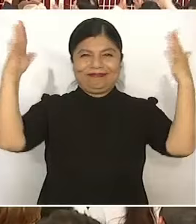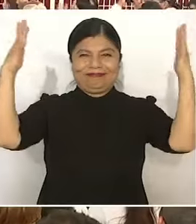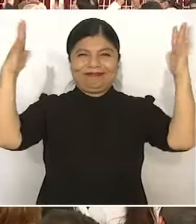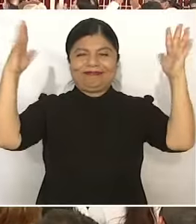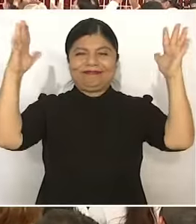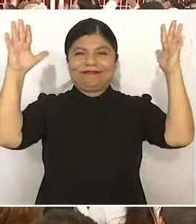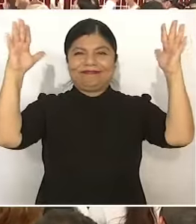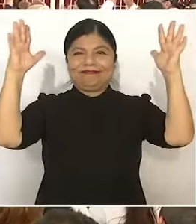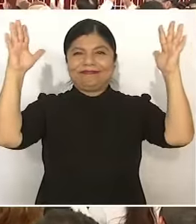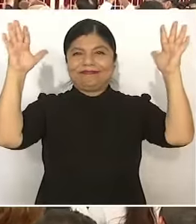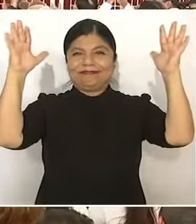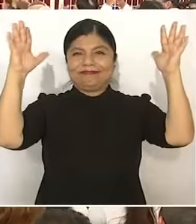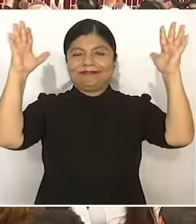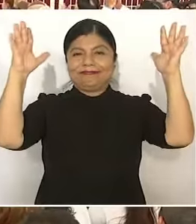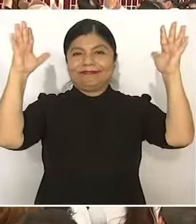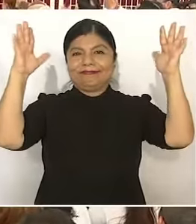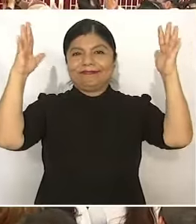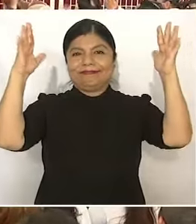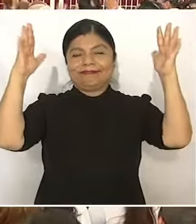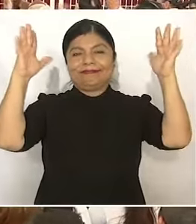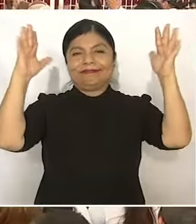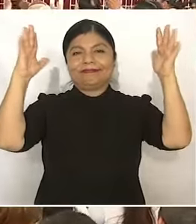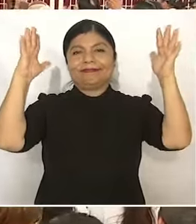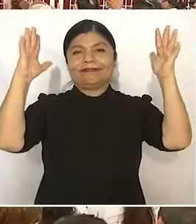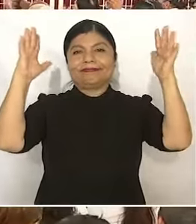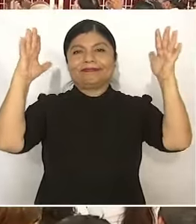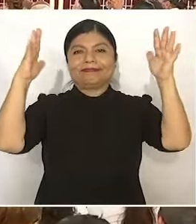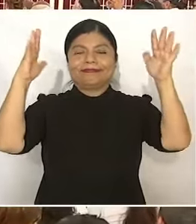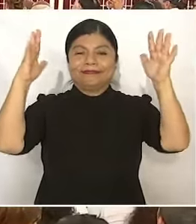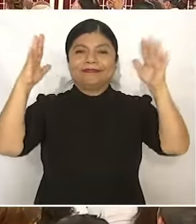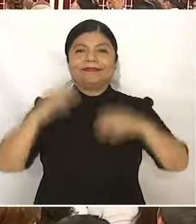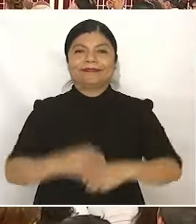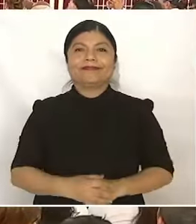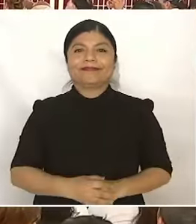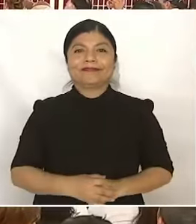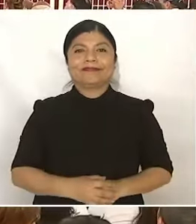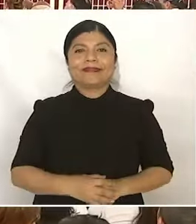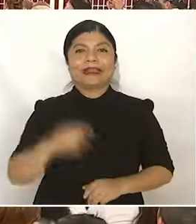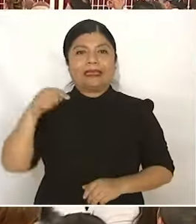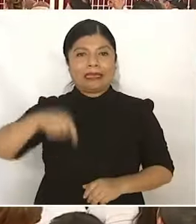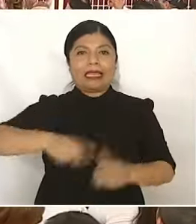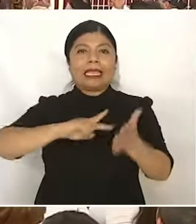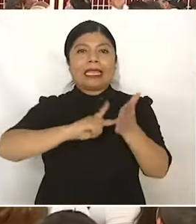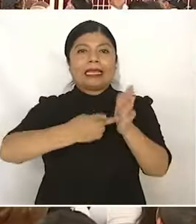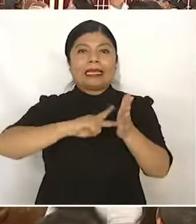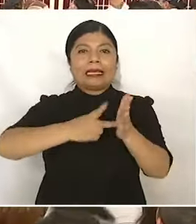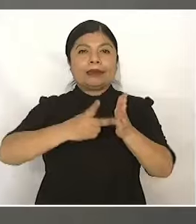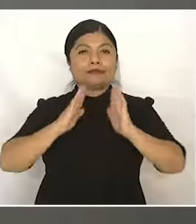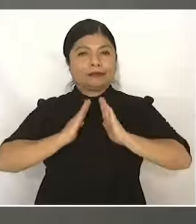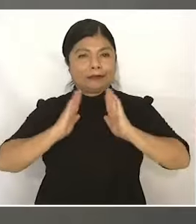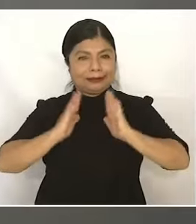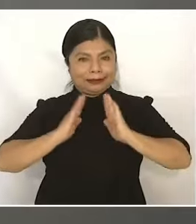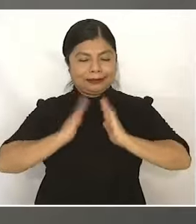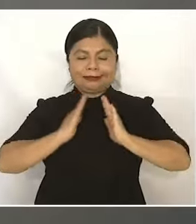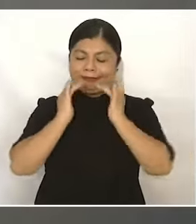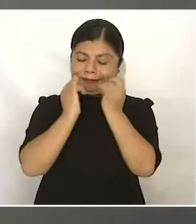Pero fíjense, y aquí también un aplauso para los ingenieros militares. Eso es lo que